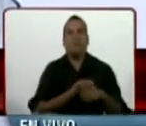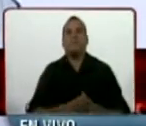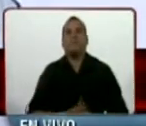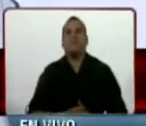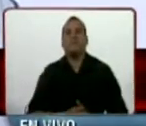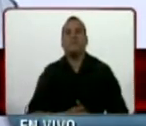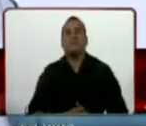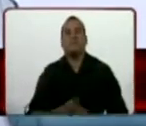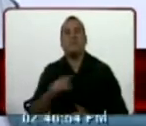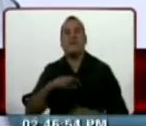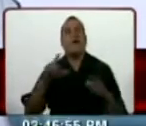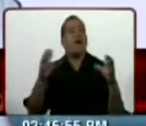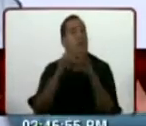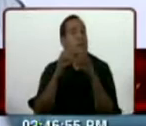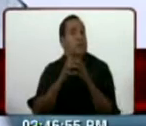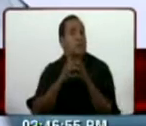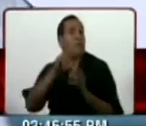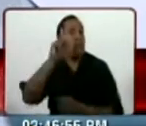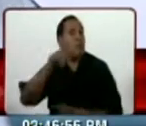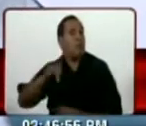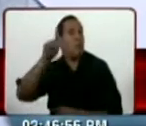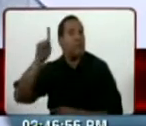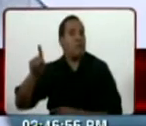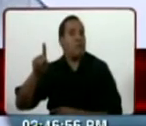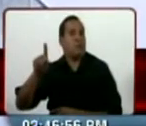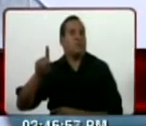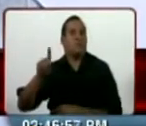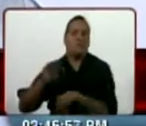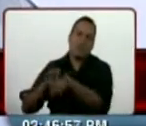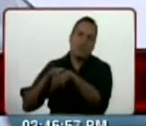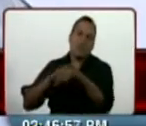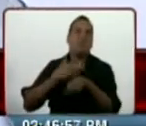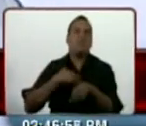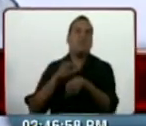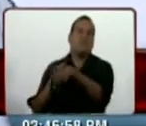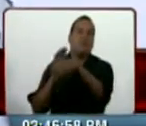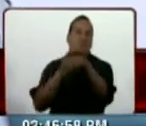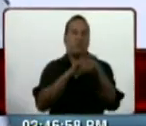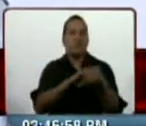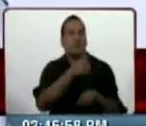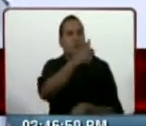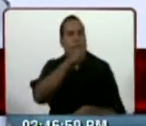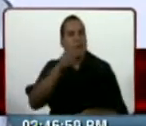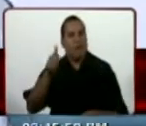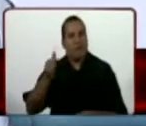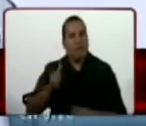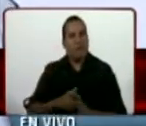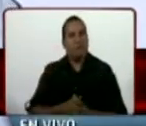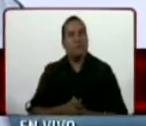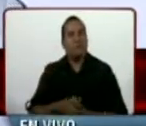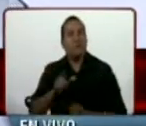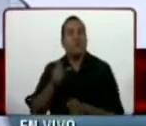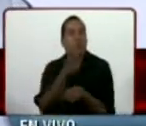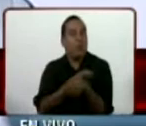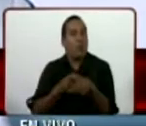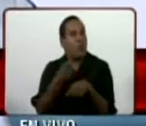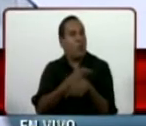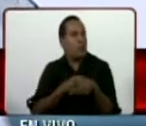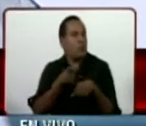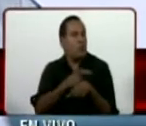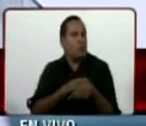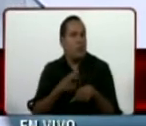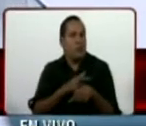gran pueblo patriótico, lo vamos a llamar, a todos. Yo ya se lo he dicho a cada uno de ellos. Esto es un gobierno